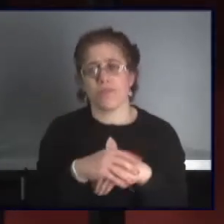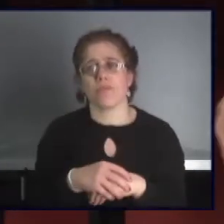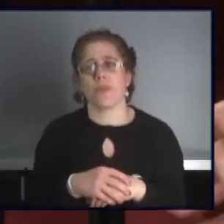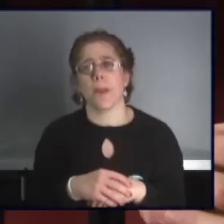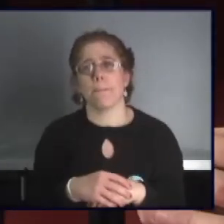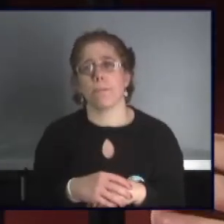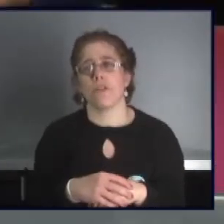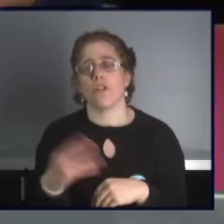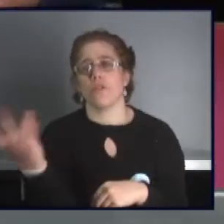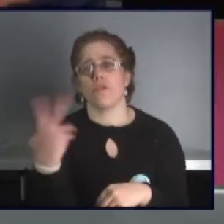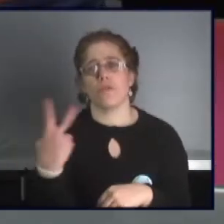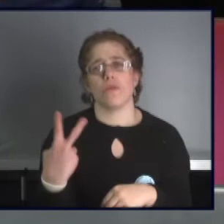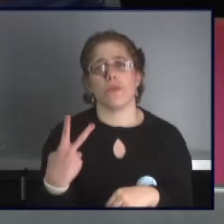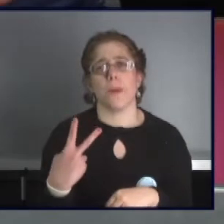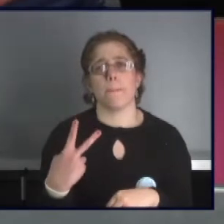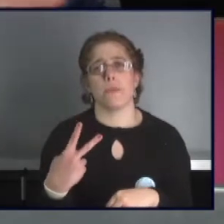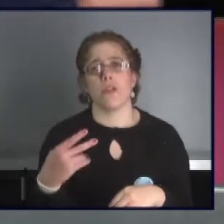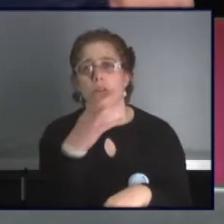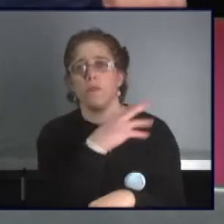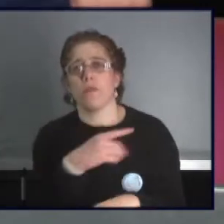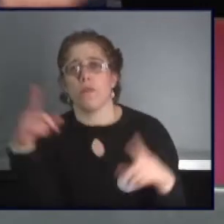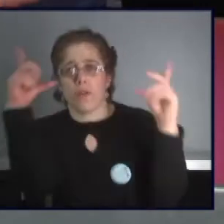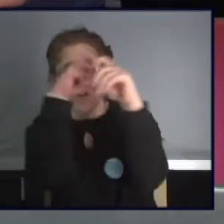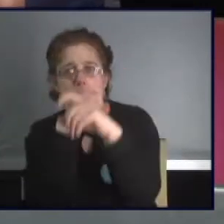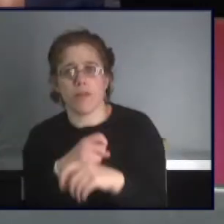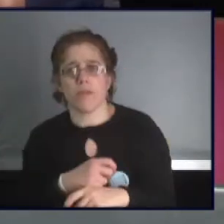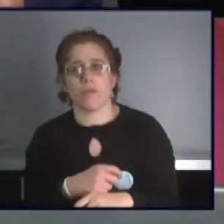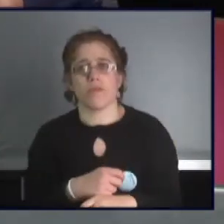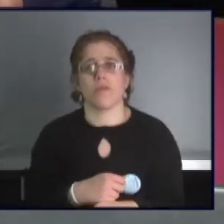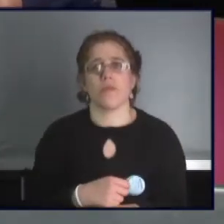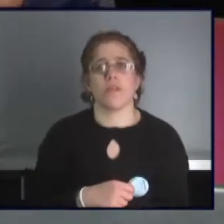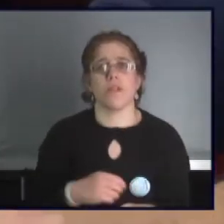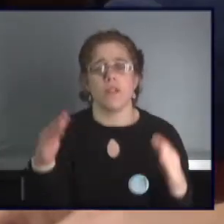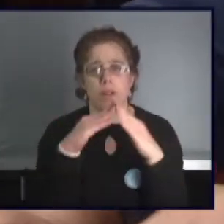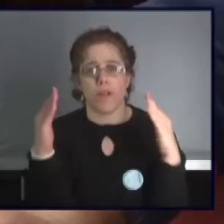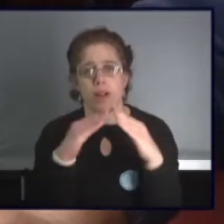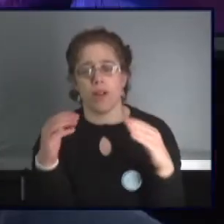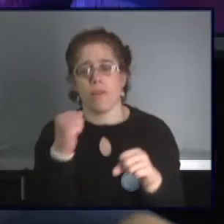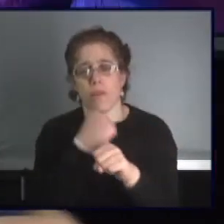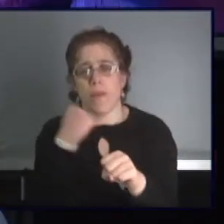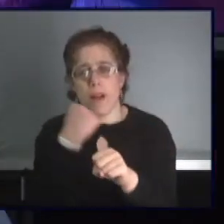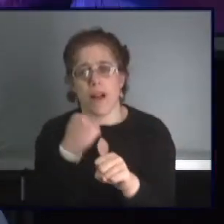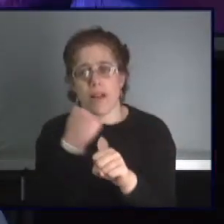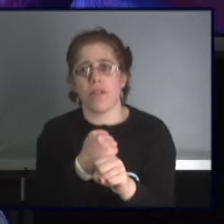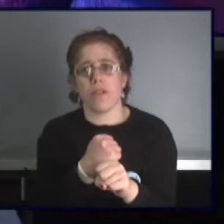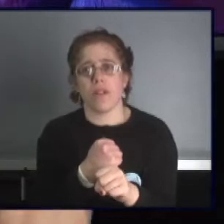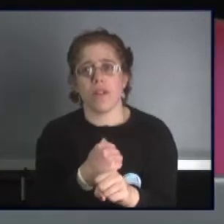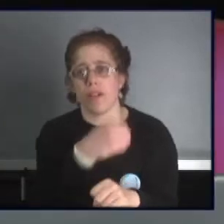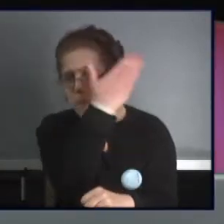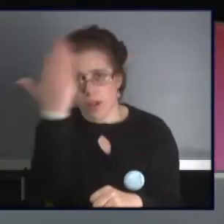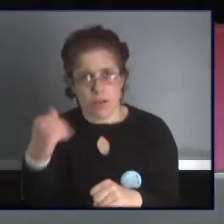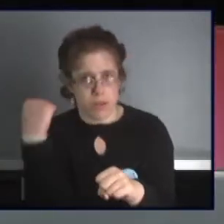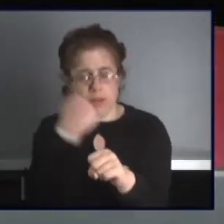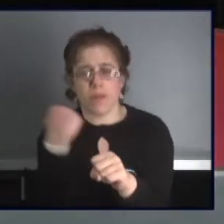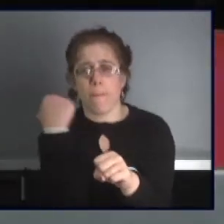nosotros no es un problema de los ricos la inseguridad un problema de los trabajadores porque los que la padecen somos los trabajadores porque